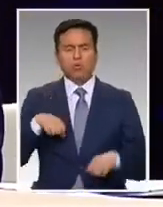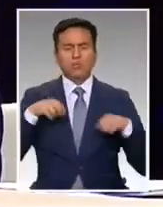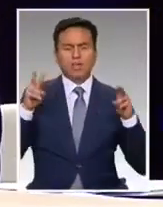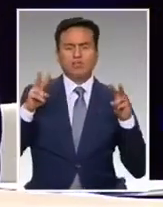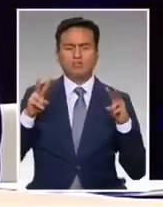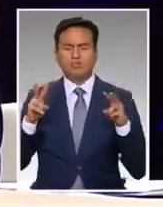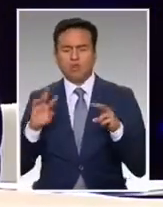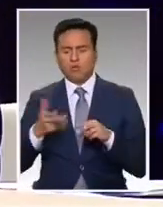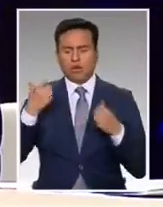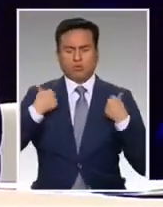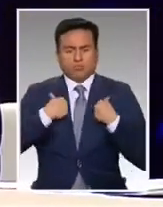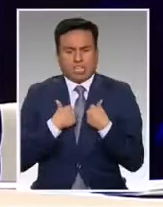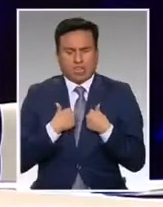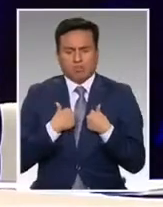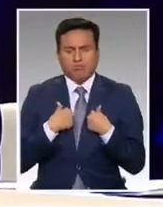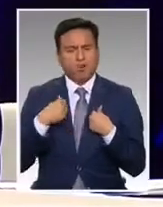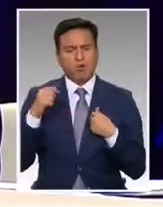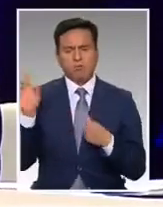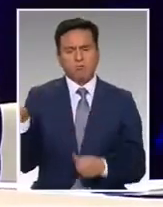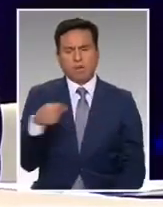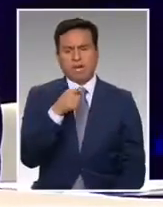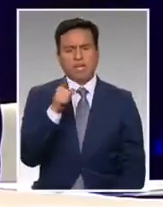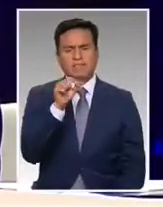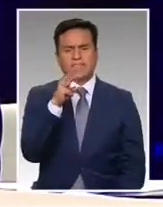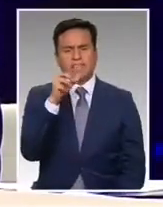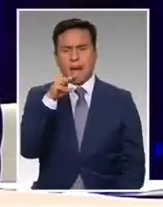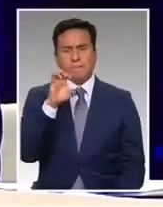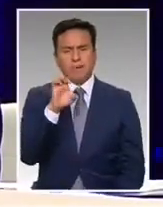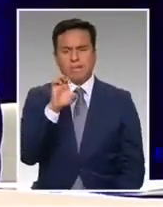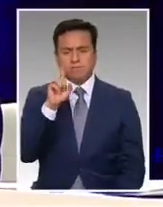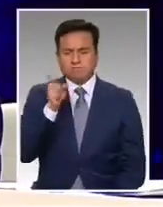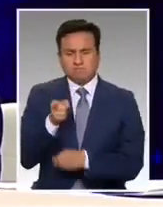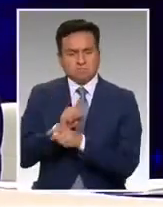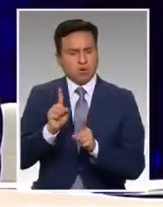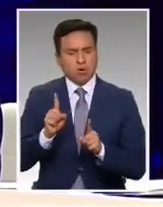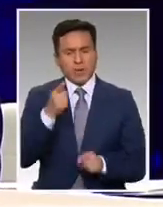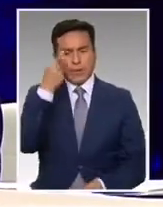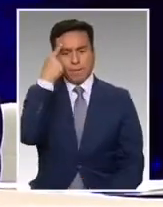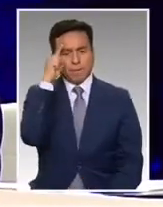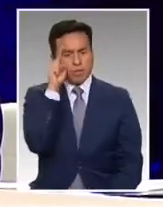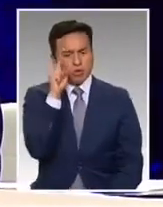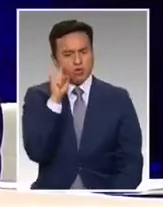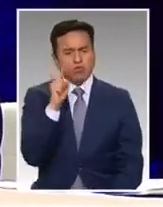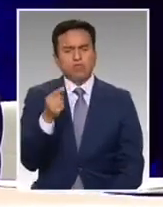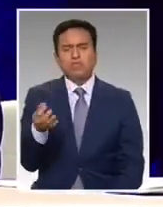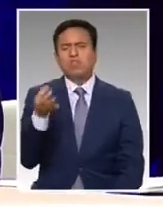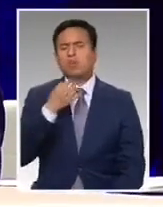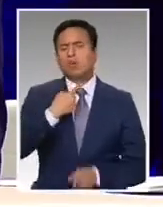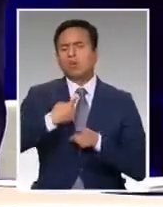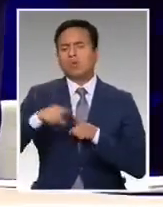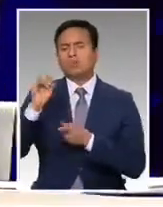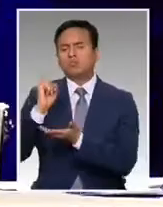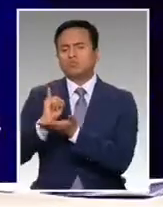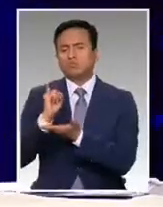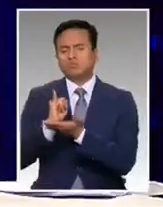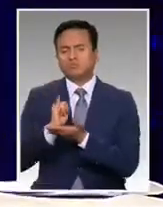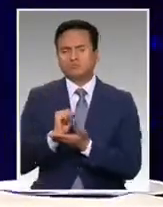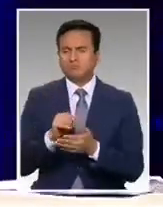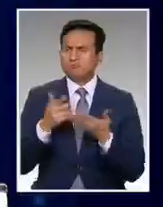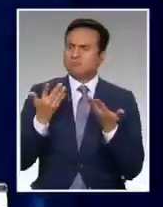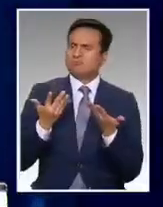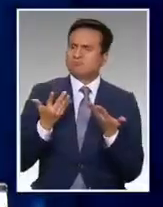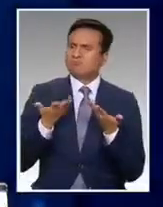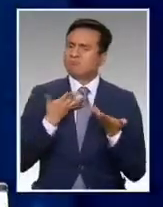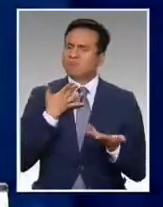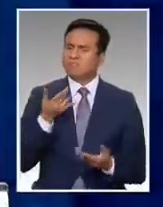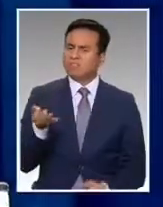robar un chaleco no lo mandaría al sename pero dijo que se irían a otra institución y eso me llamó la atención porque